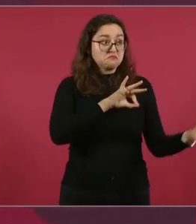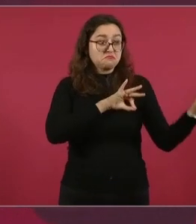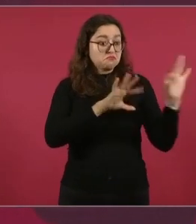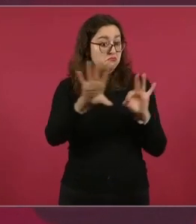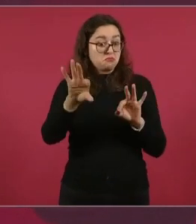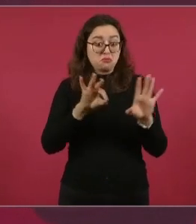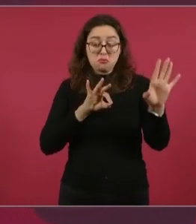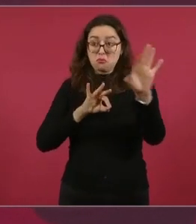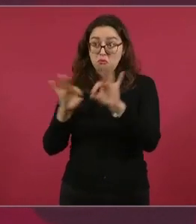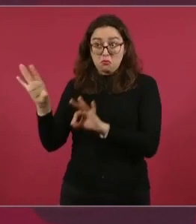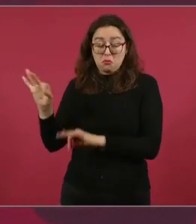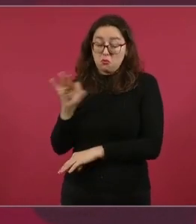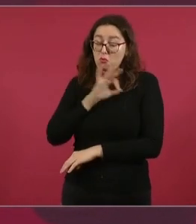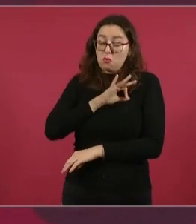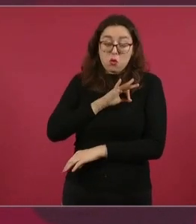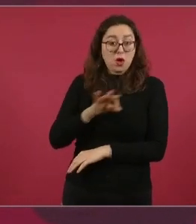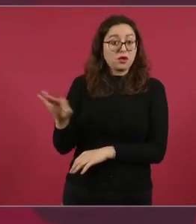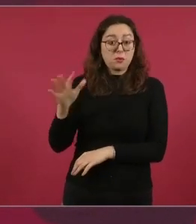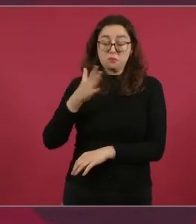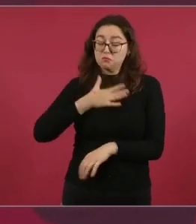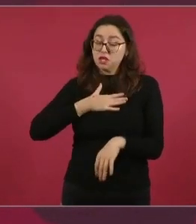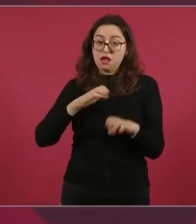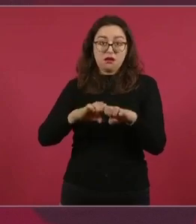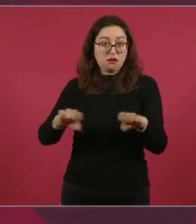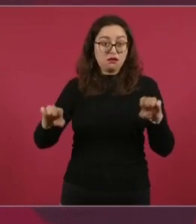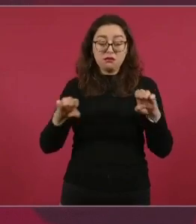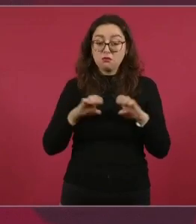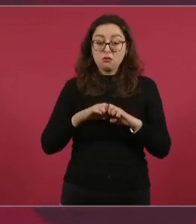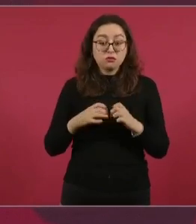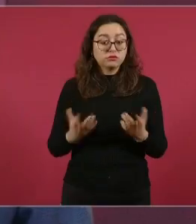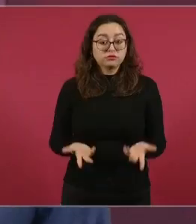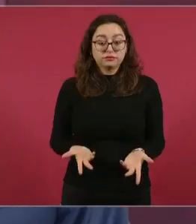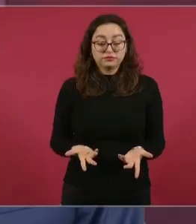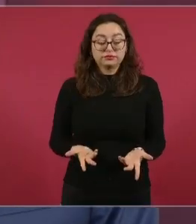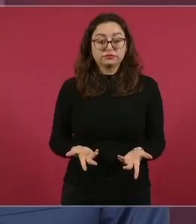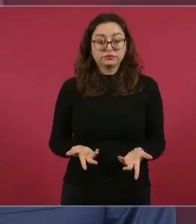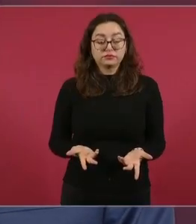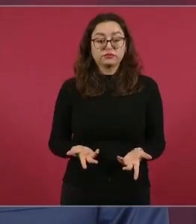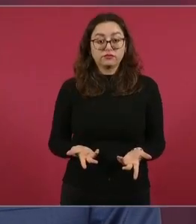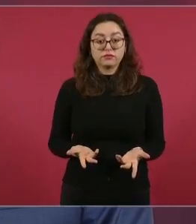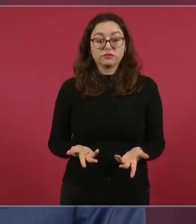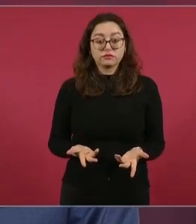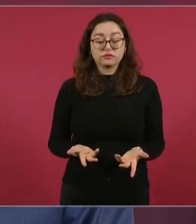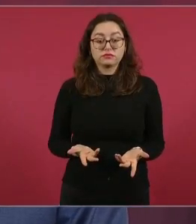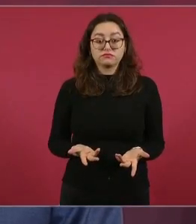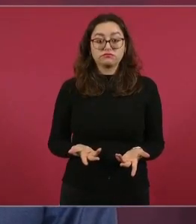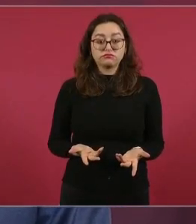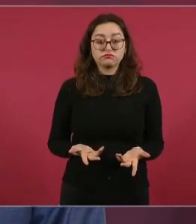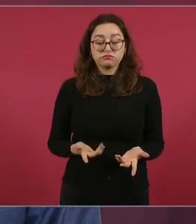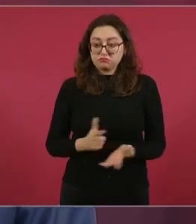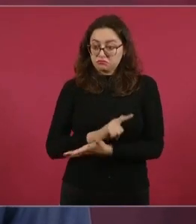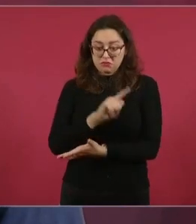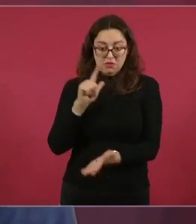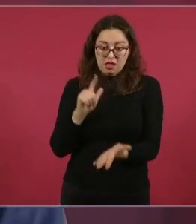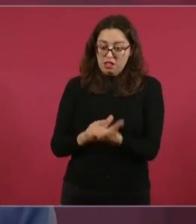y así tiene que ser. Yo, repito, agradezco el